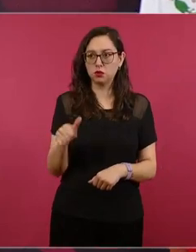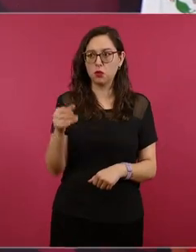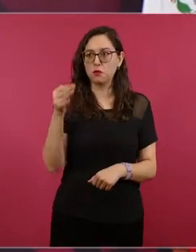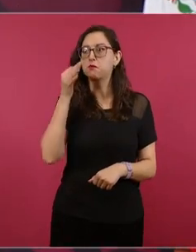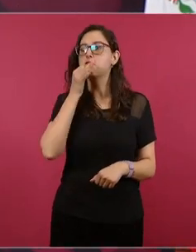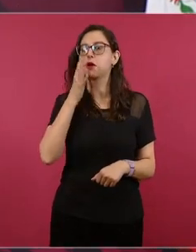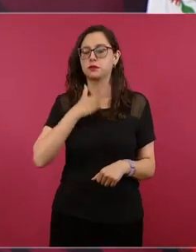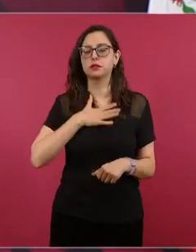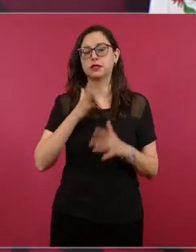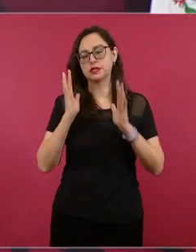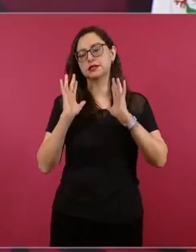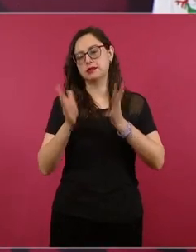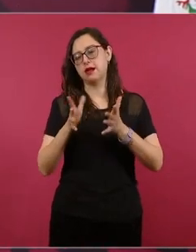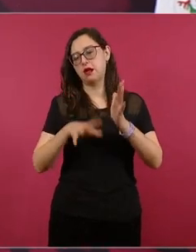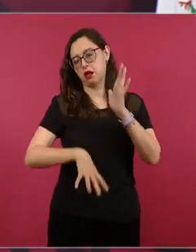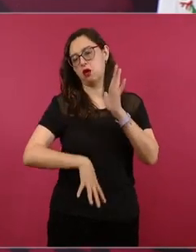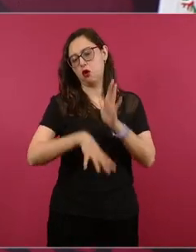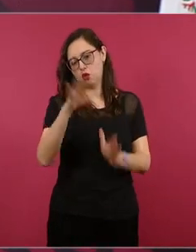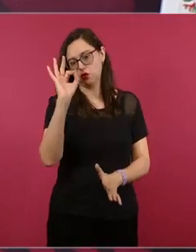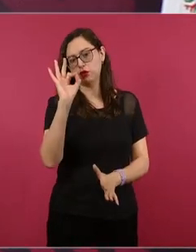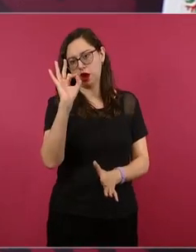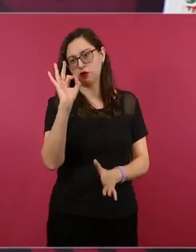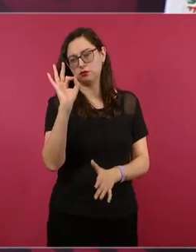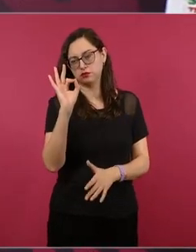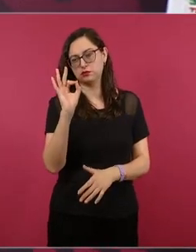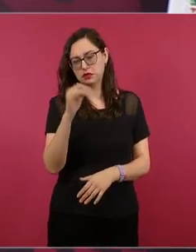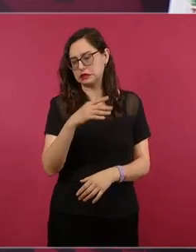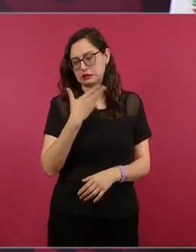nos informaron que ya lo habían liberado,